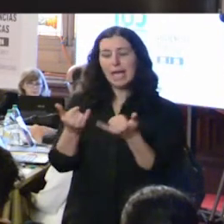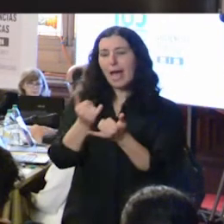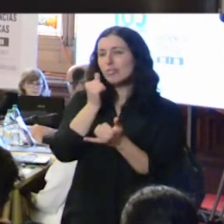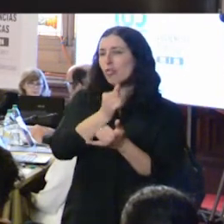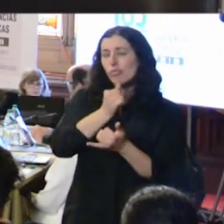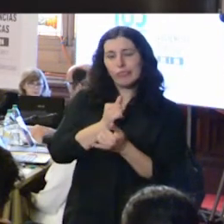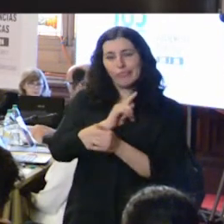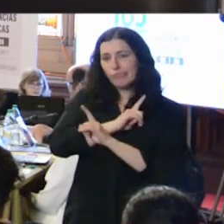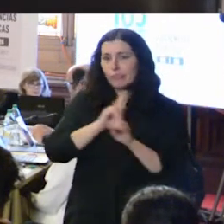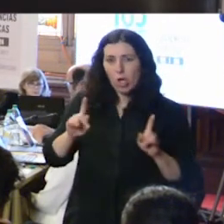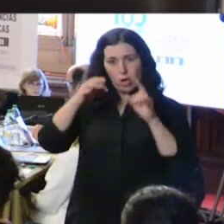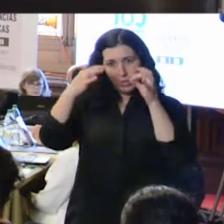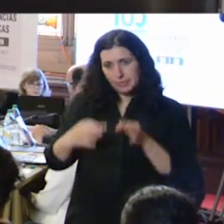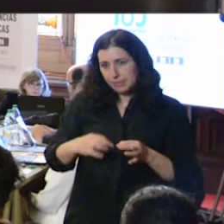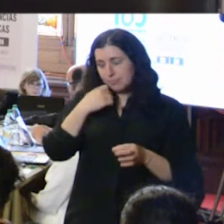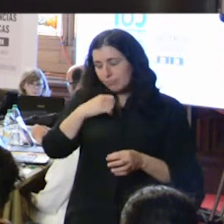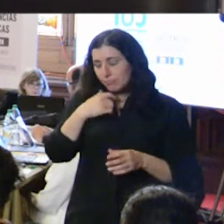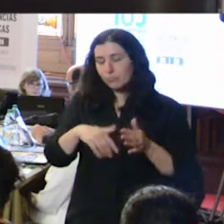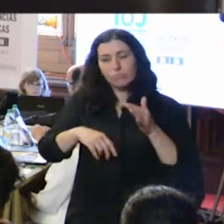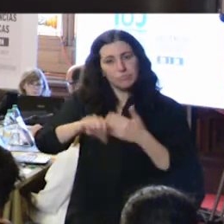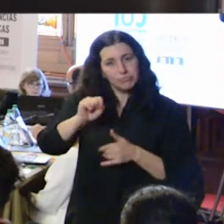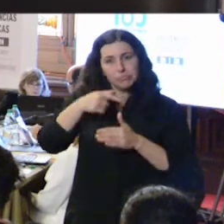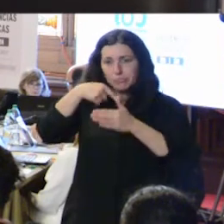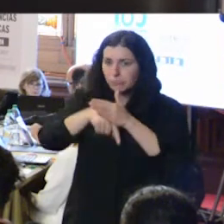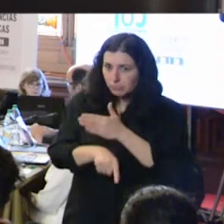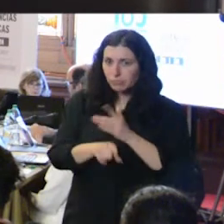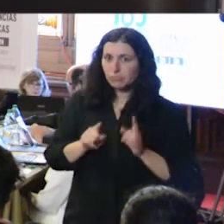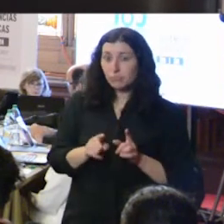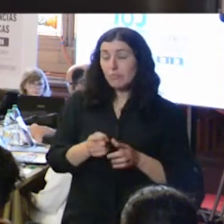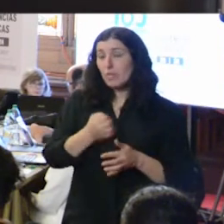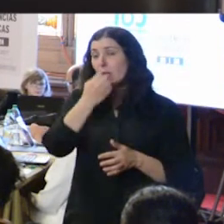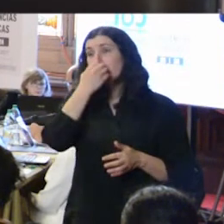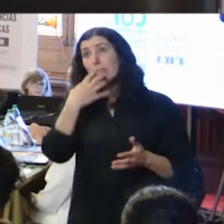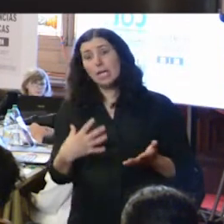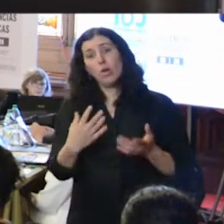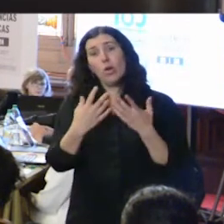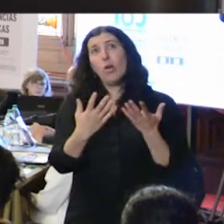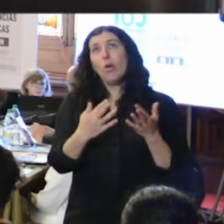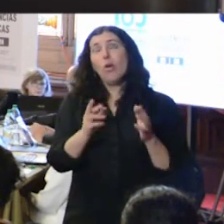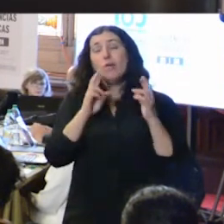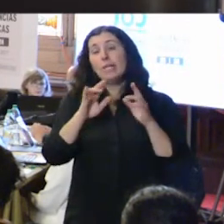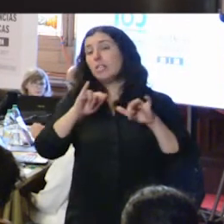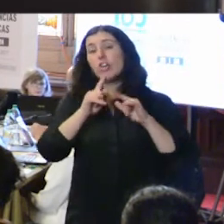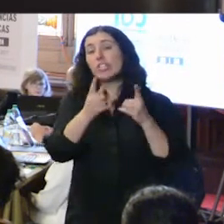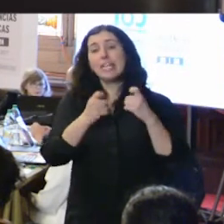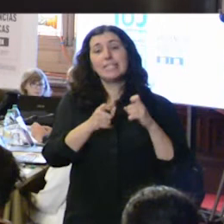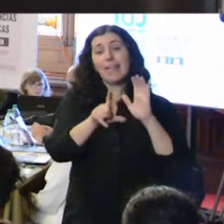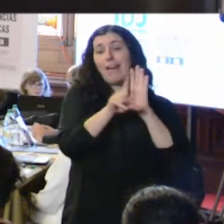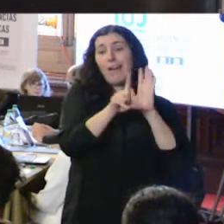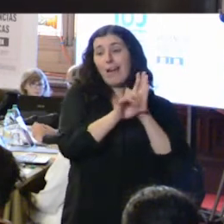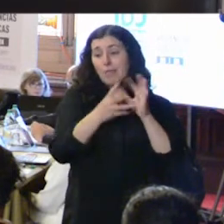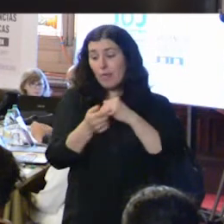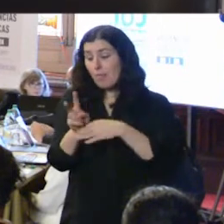solución. Eso evidentemente es lo ideal, es que ni siquiera fuese necesario establecer ese